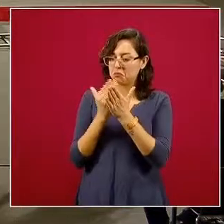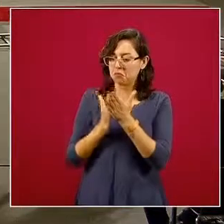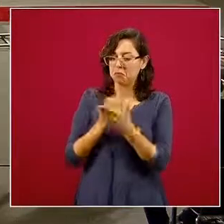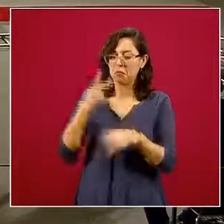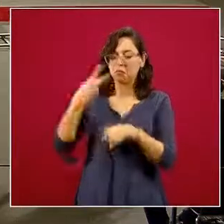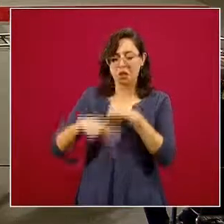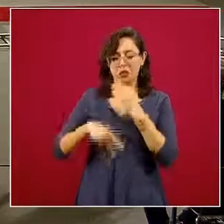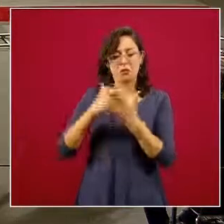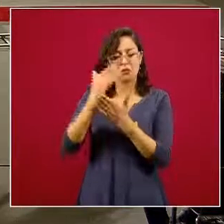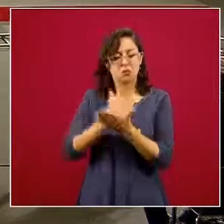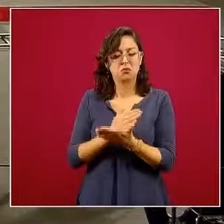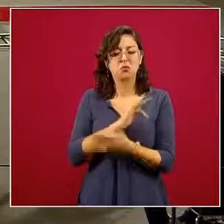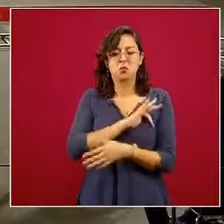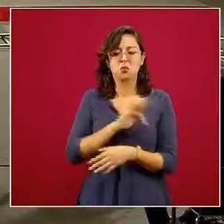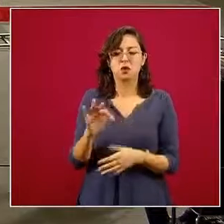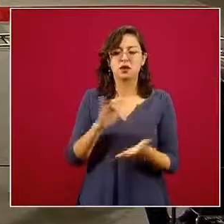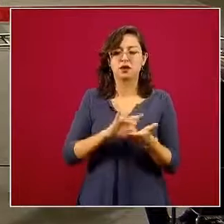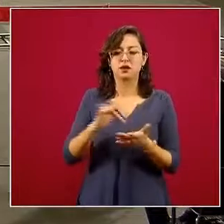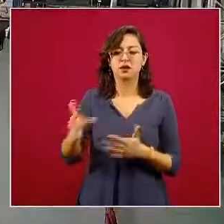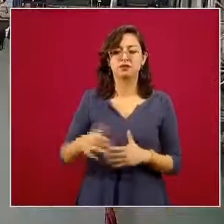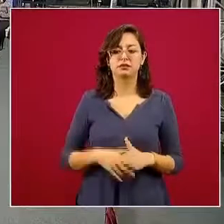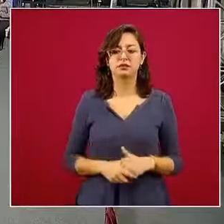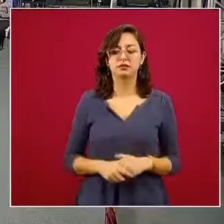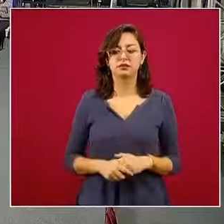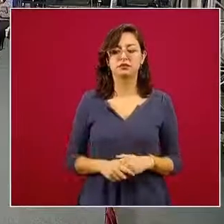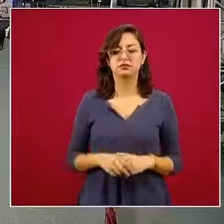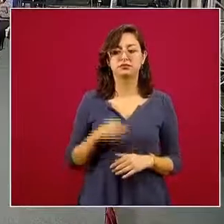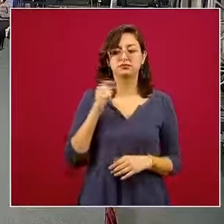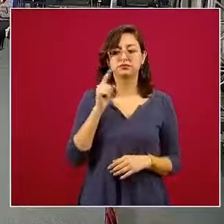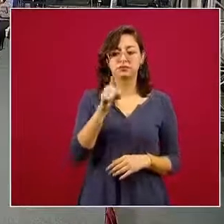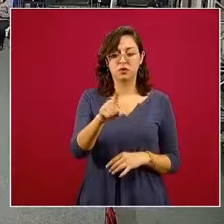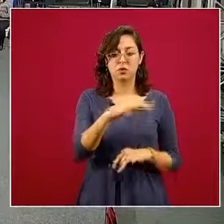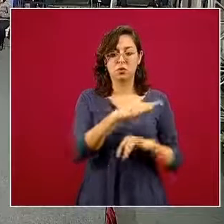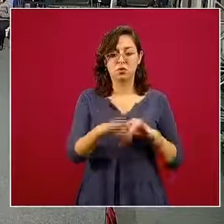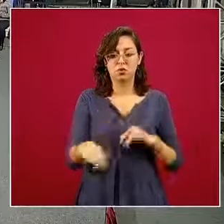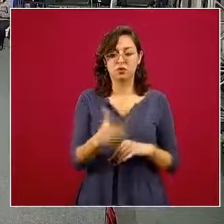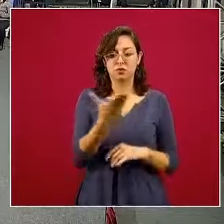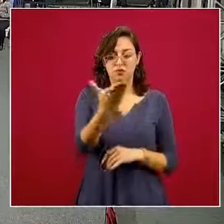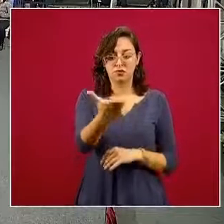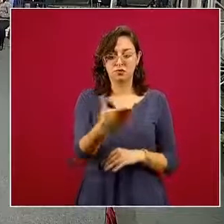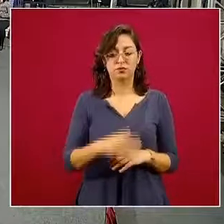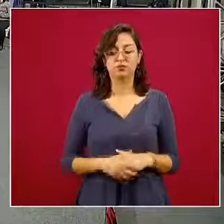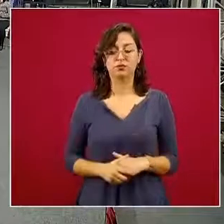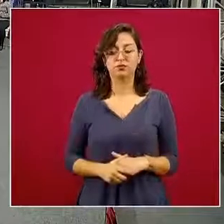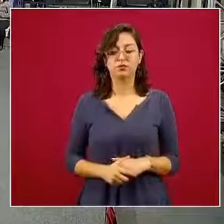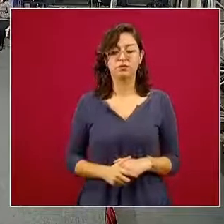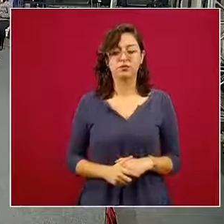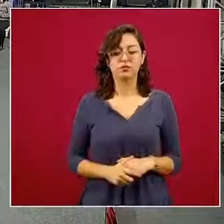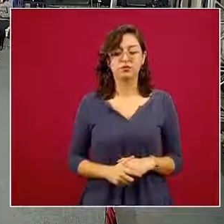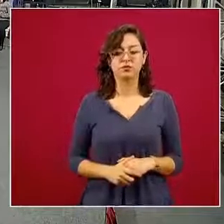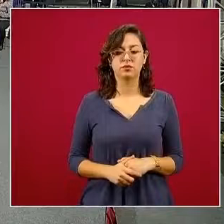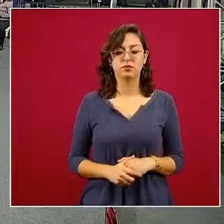riesgo bajo. Muchas gracias por su pregunta, don Raimundo. Terminemos con usted. Última pregunta.